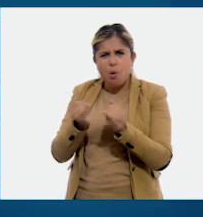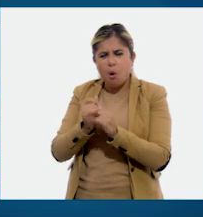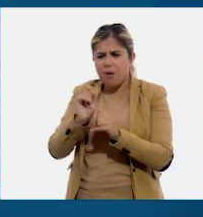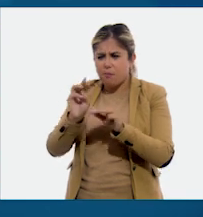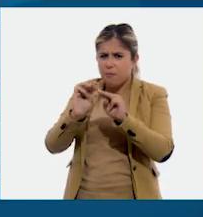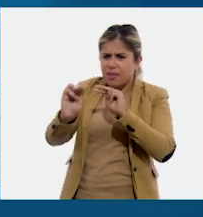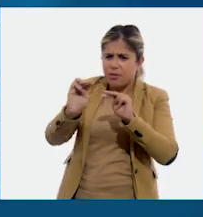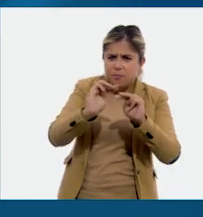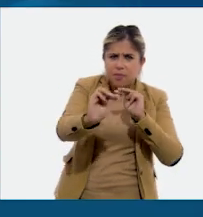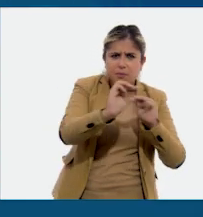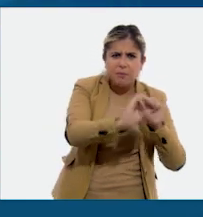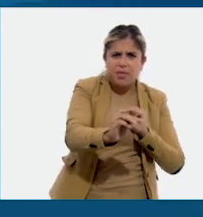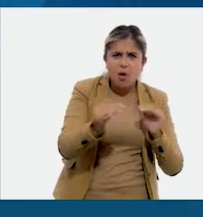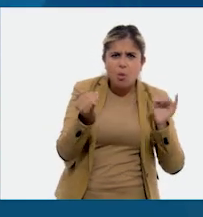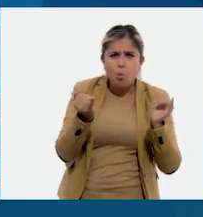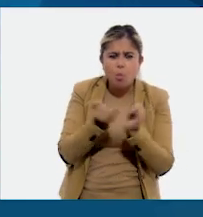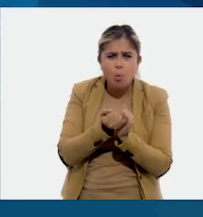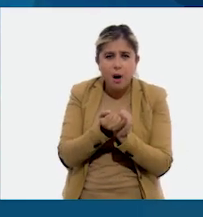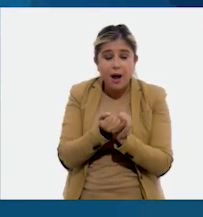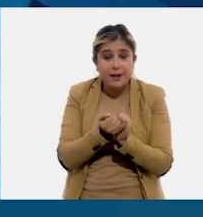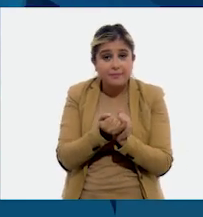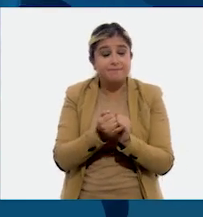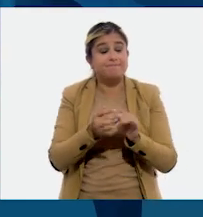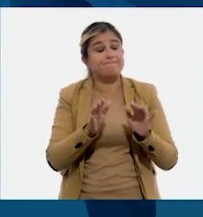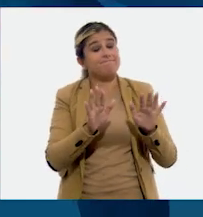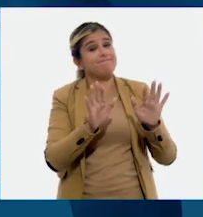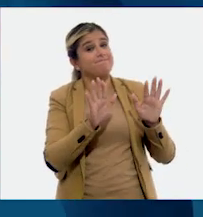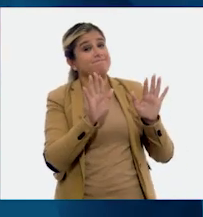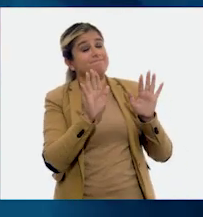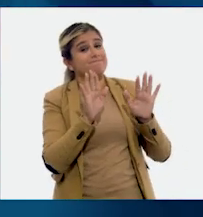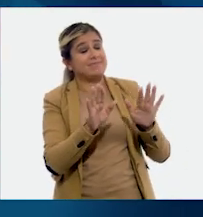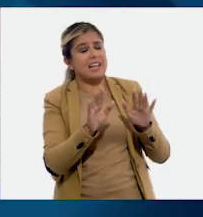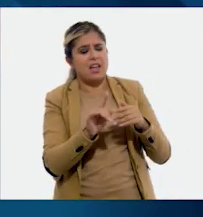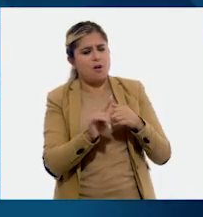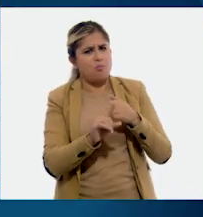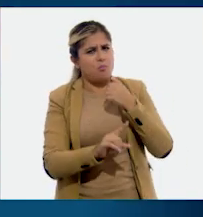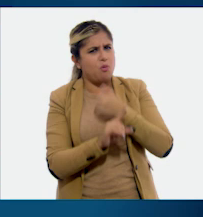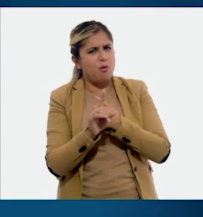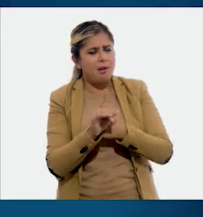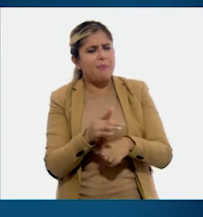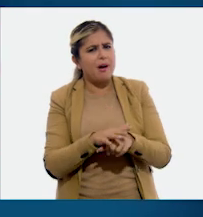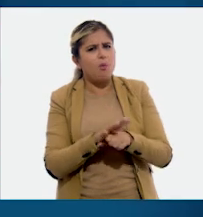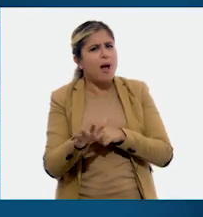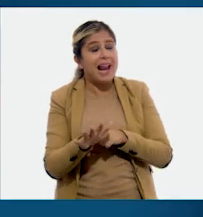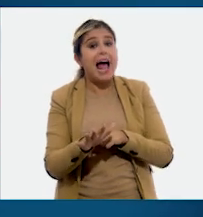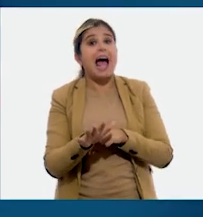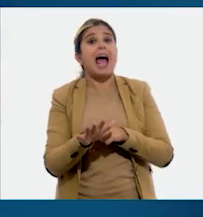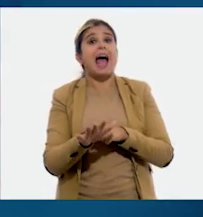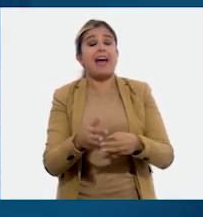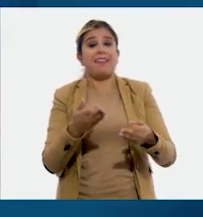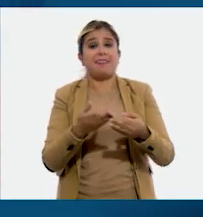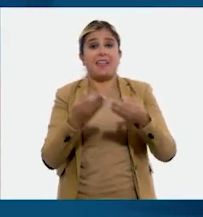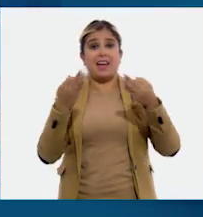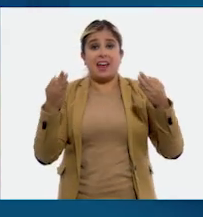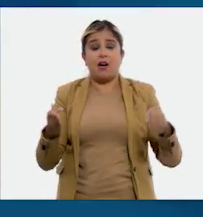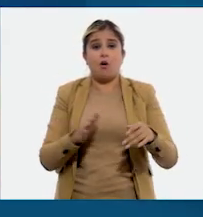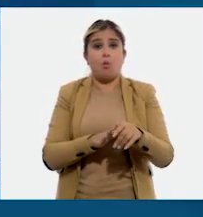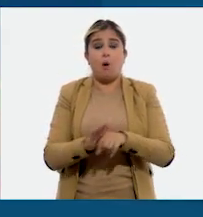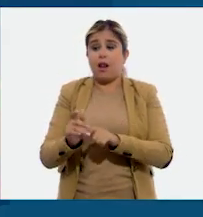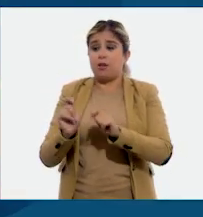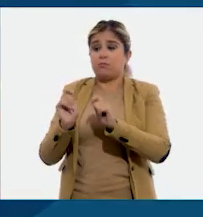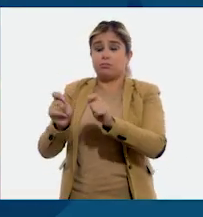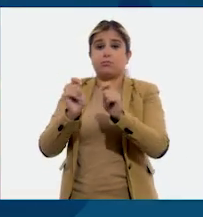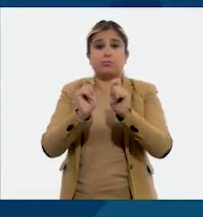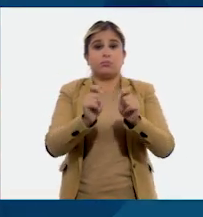tamaño. Bueno, pero el problema es cuál de los terrenos asignar a cada uno de